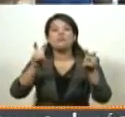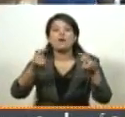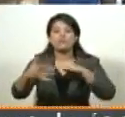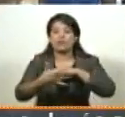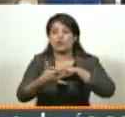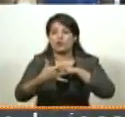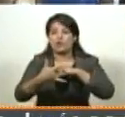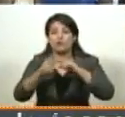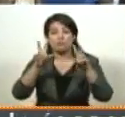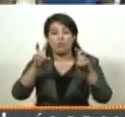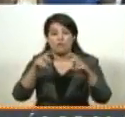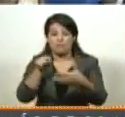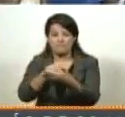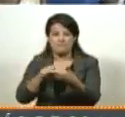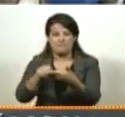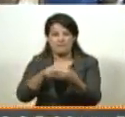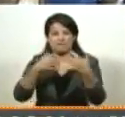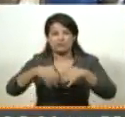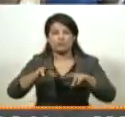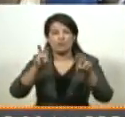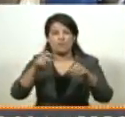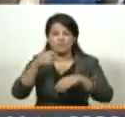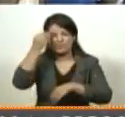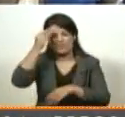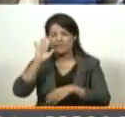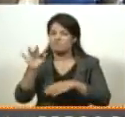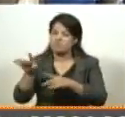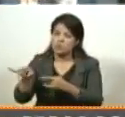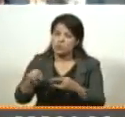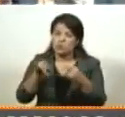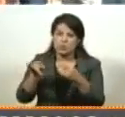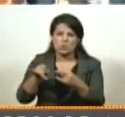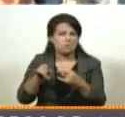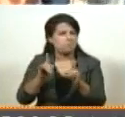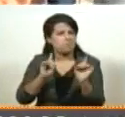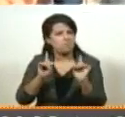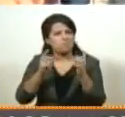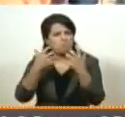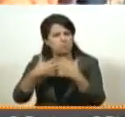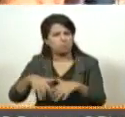novedoso de lo que es la votación. Sin embargo, podemos